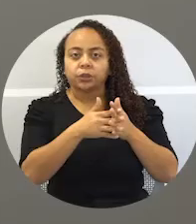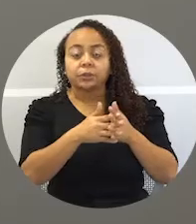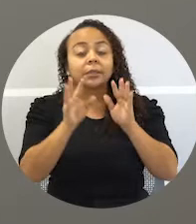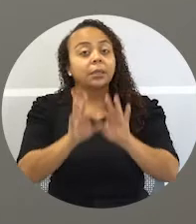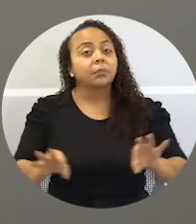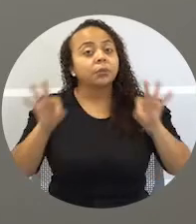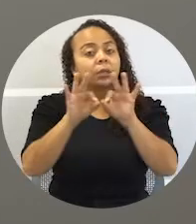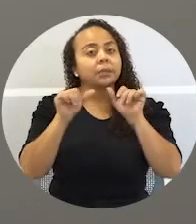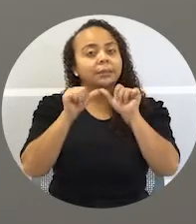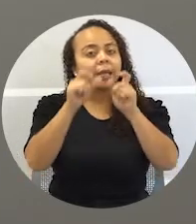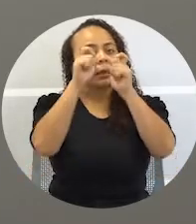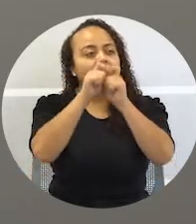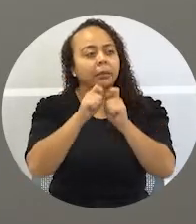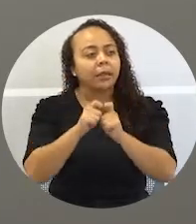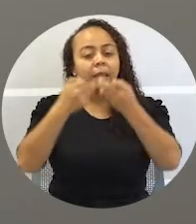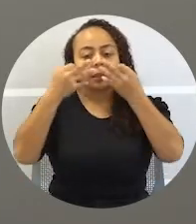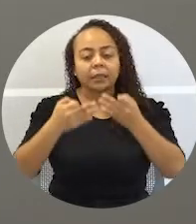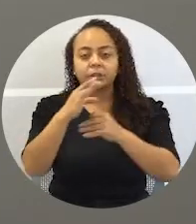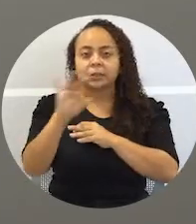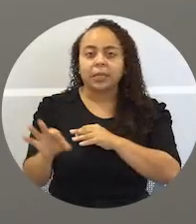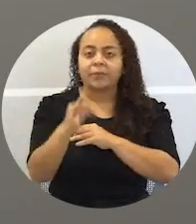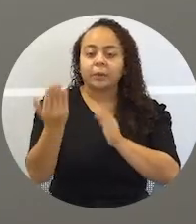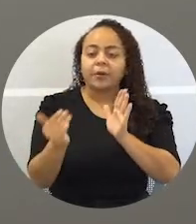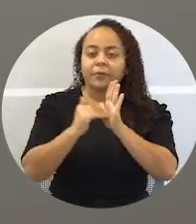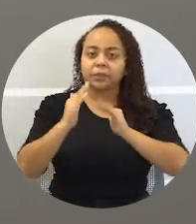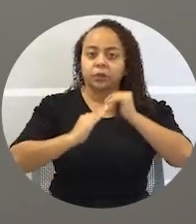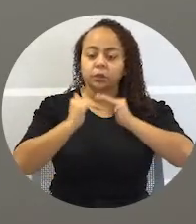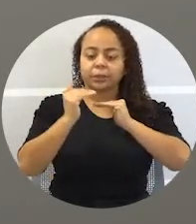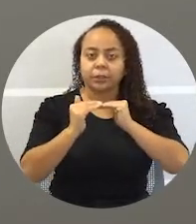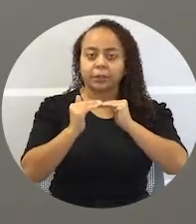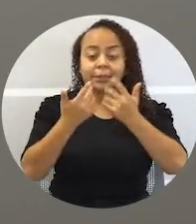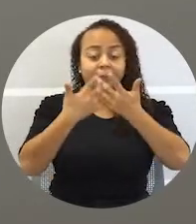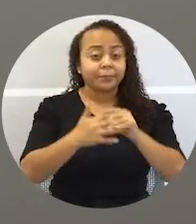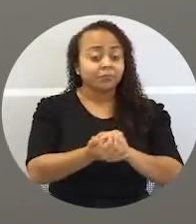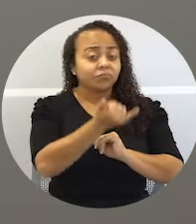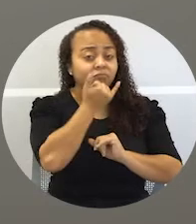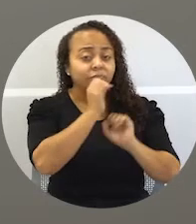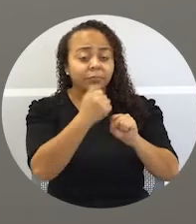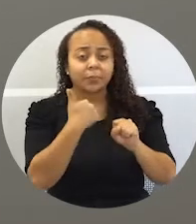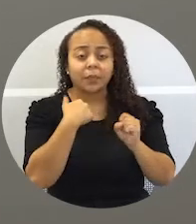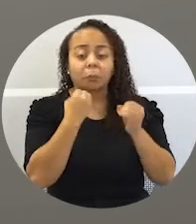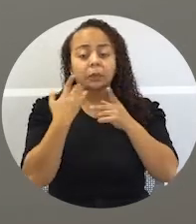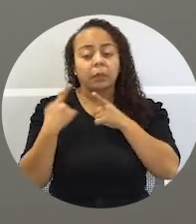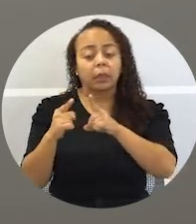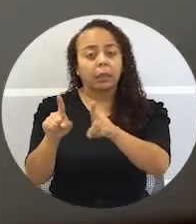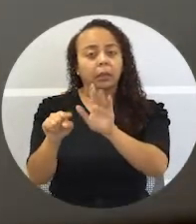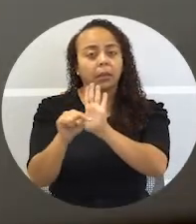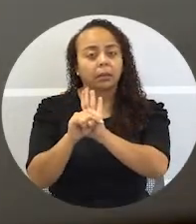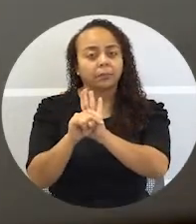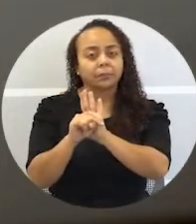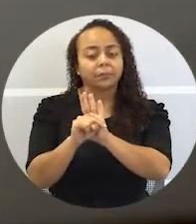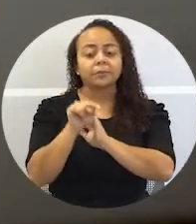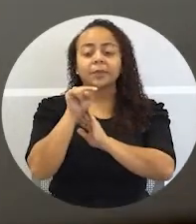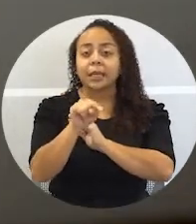importante seguir en detalle las decisiones y la forma de la reestructuración de la empresa un error podría tener muchas implicaciones negativas es